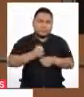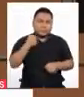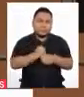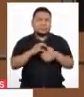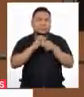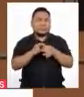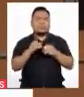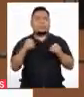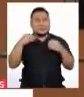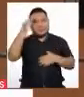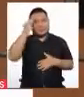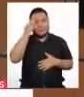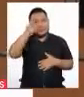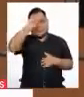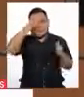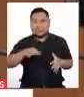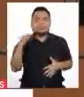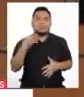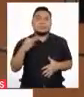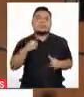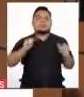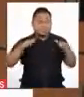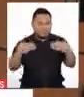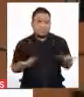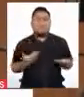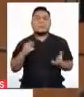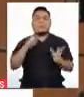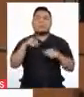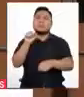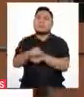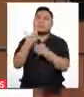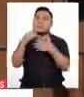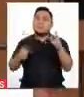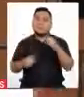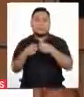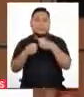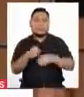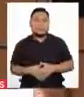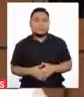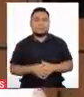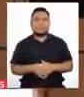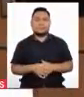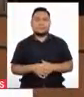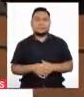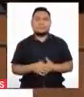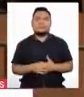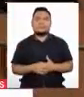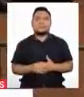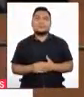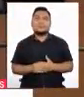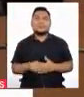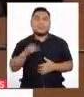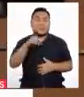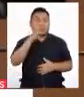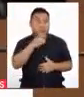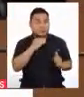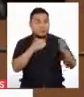seguros que los peruanos siempre somos capaces de responder ante cualquier adversidad. Sí, estamos, pero